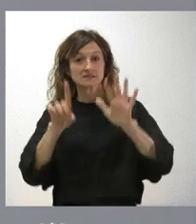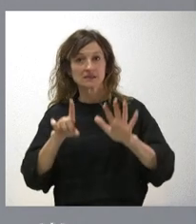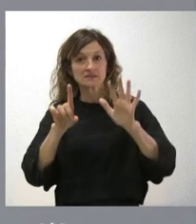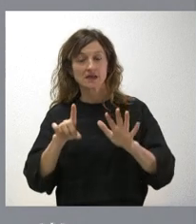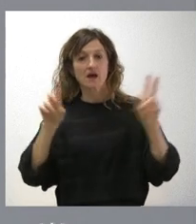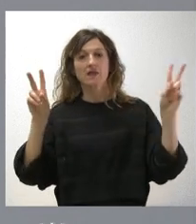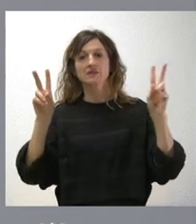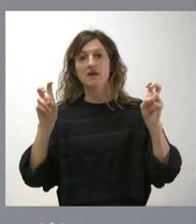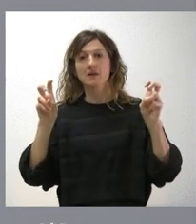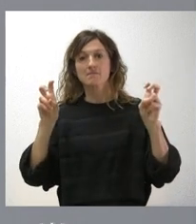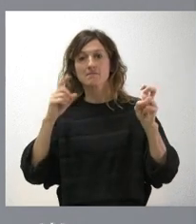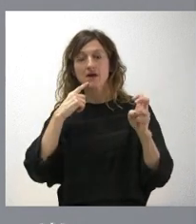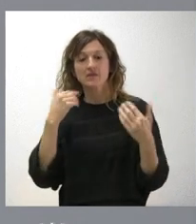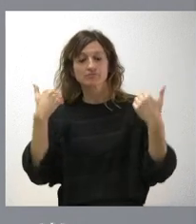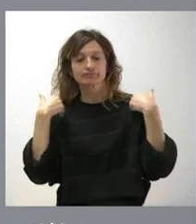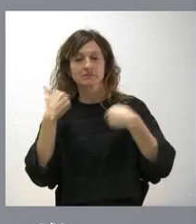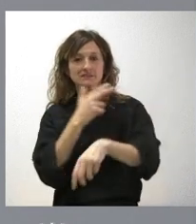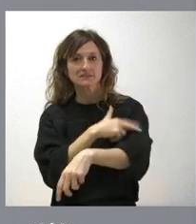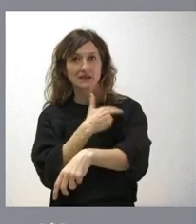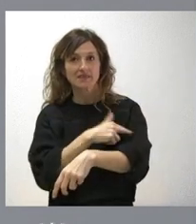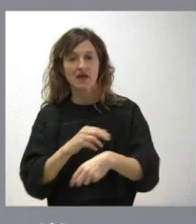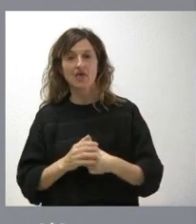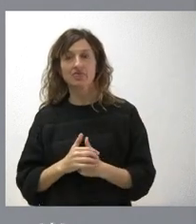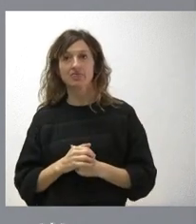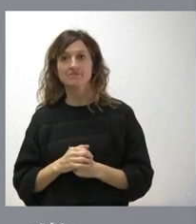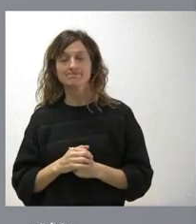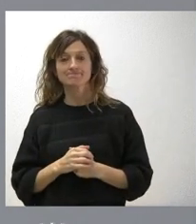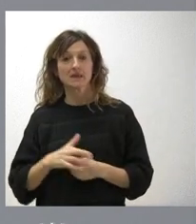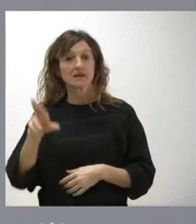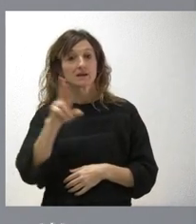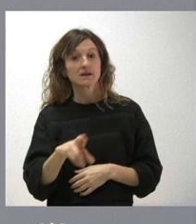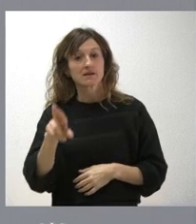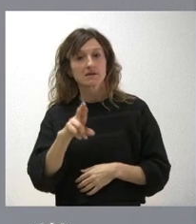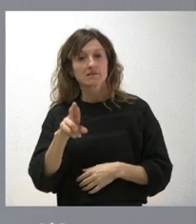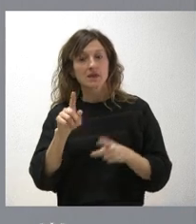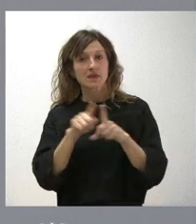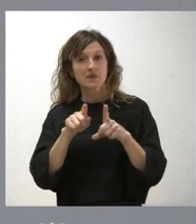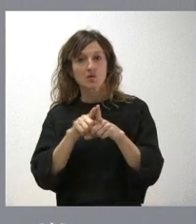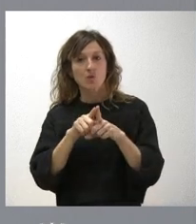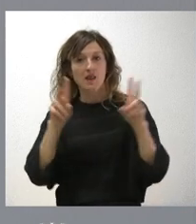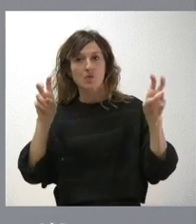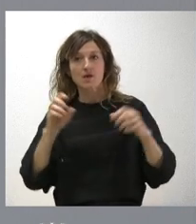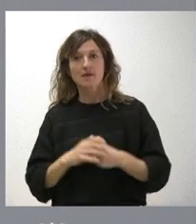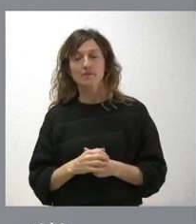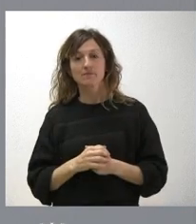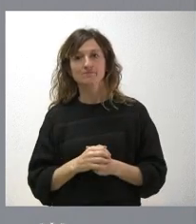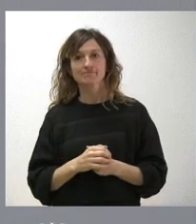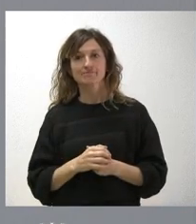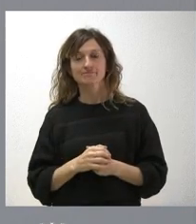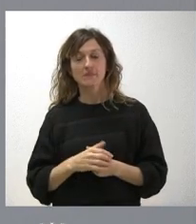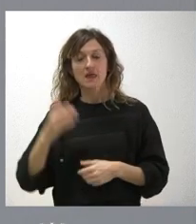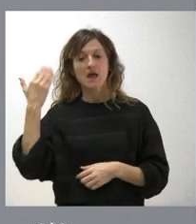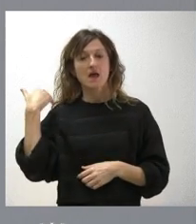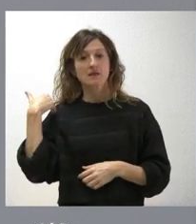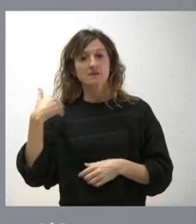materia de la competencia de sanidad y la insistiremos con la misma intensidad y la misma determinación eh los los anteriores no tuvieron